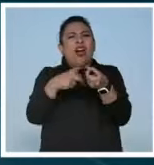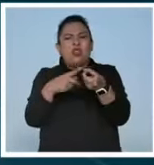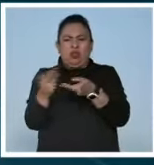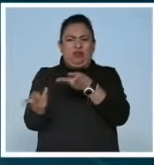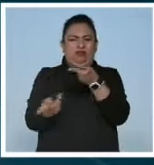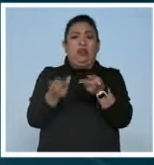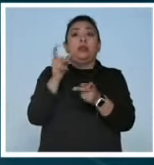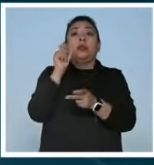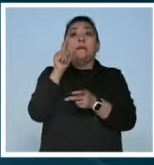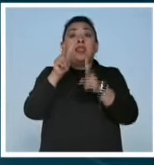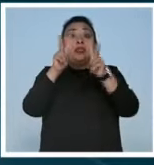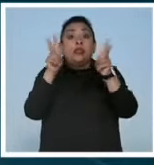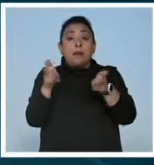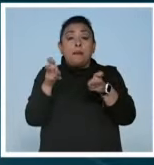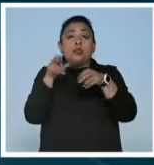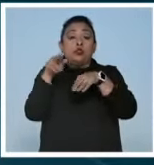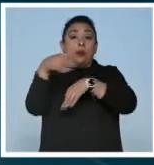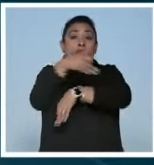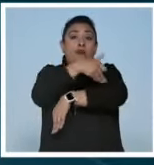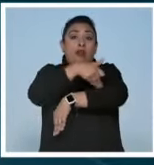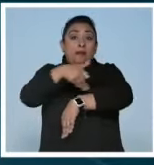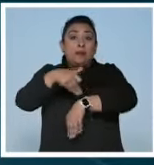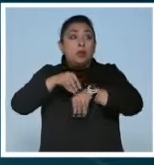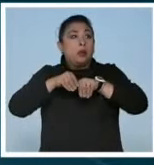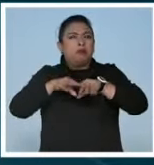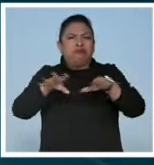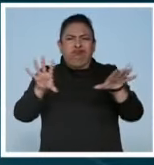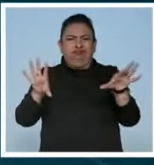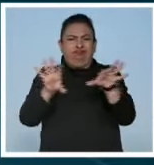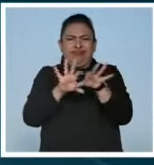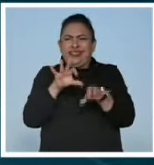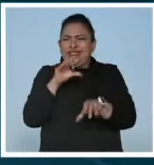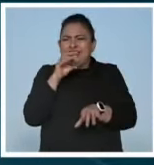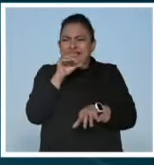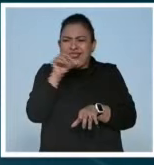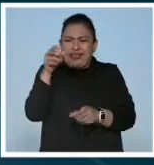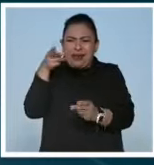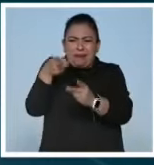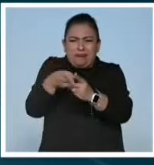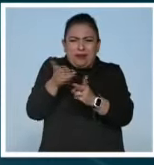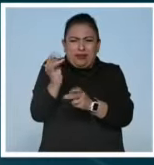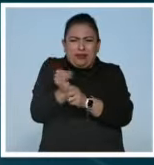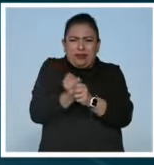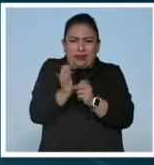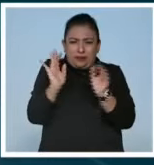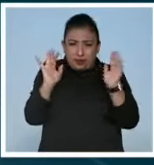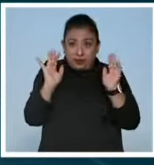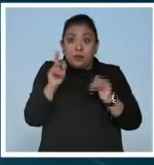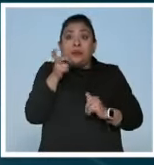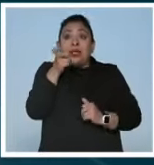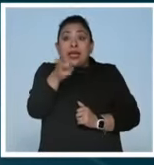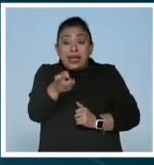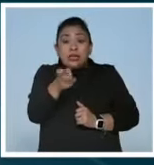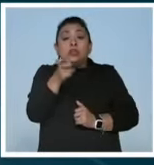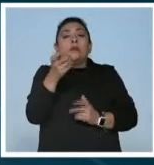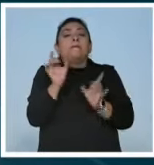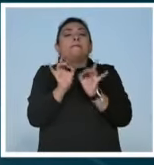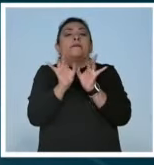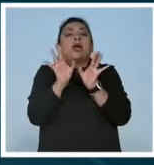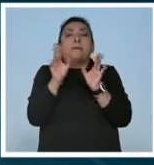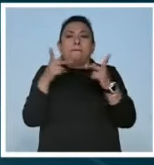Hasta se publicaron temas familiares de la víctima que nada tienen que ver con el delito que se estaba investigando. Esta violencia ocurre cuando